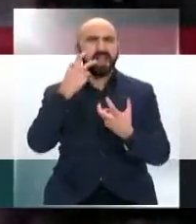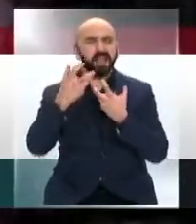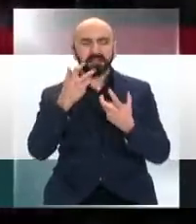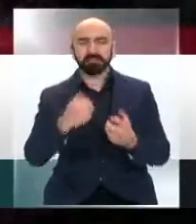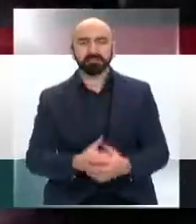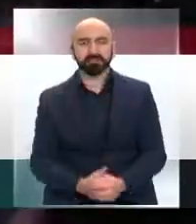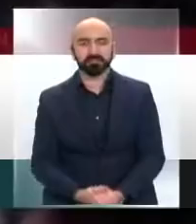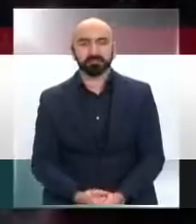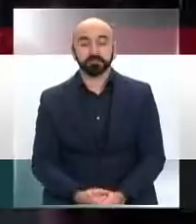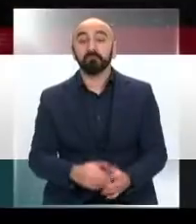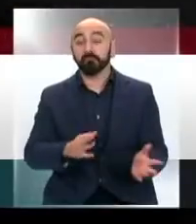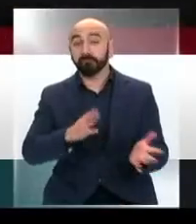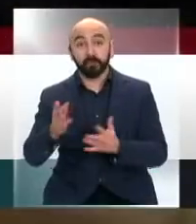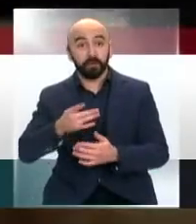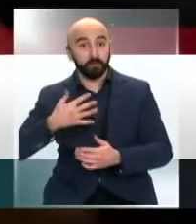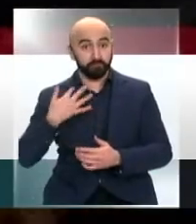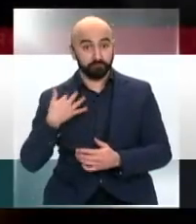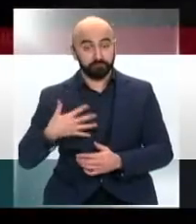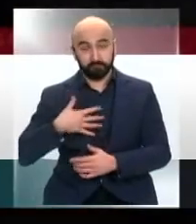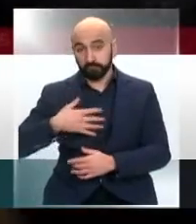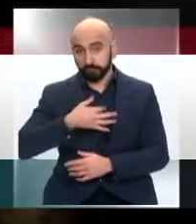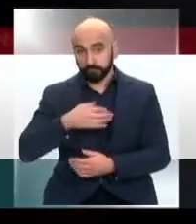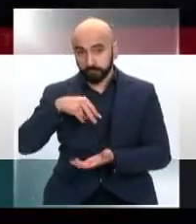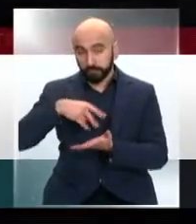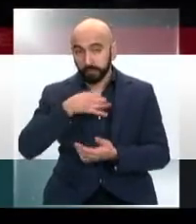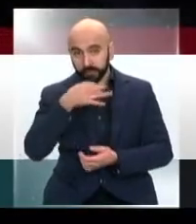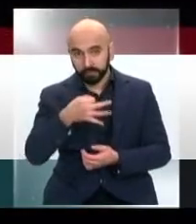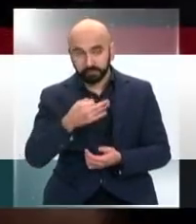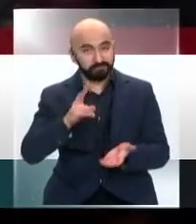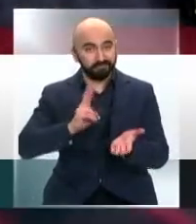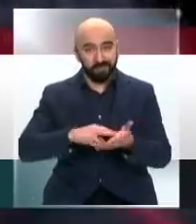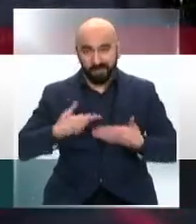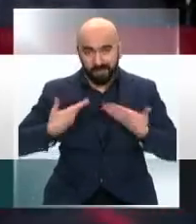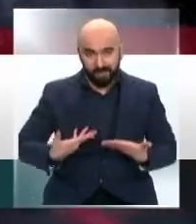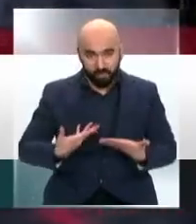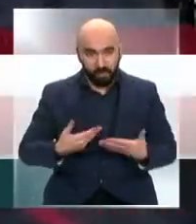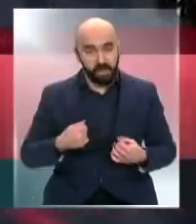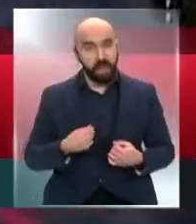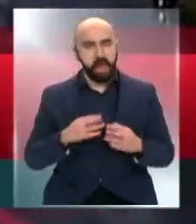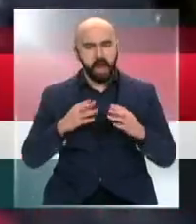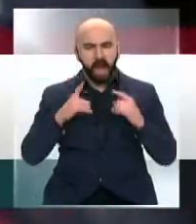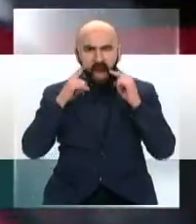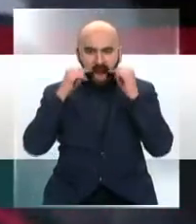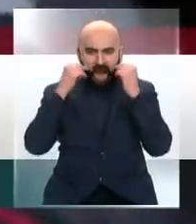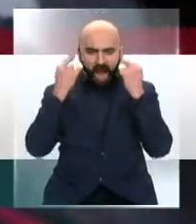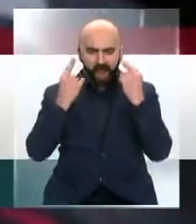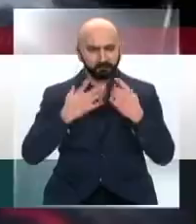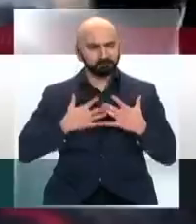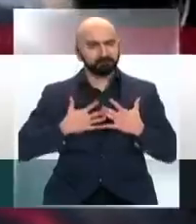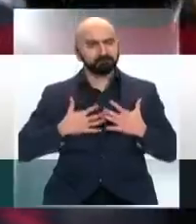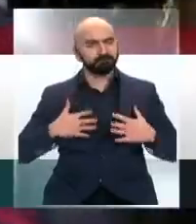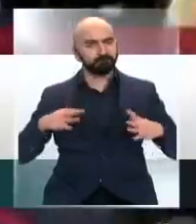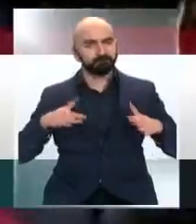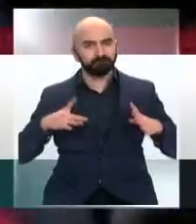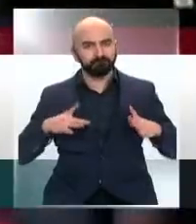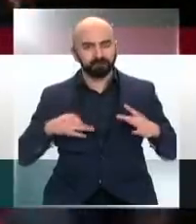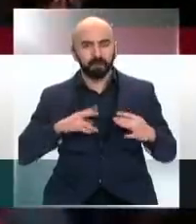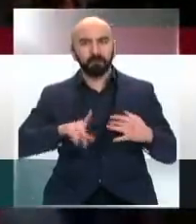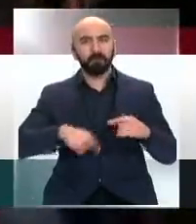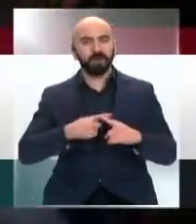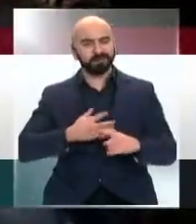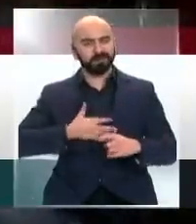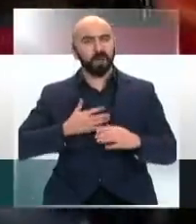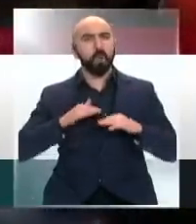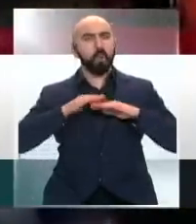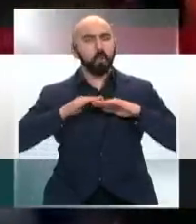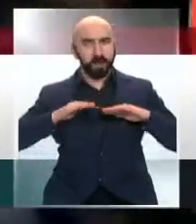En un mismo momento, la alegría profunda que sentimos y la humildad necesaria